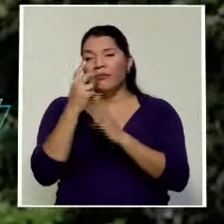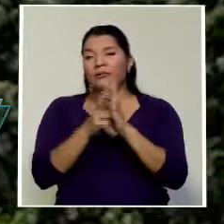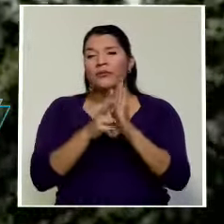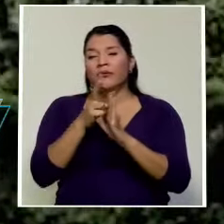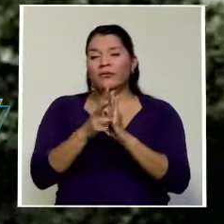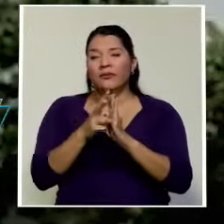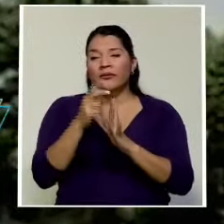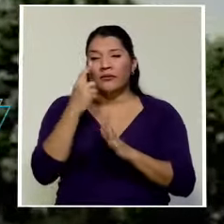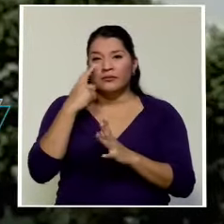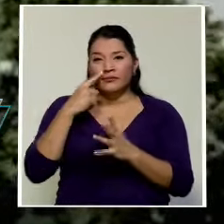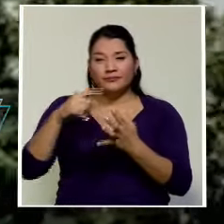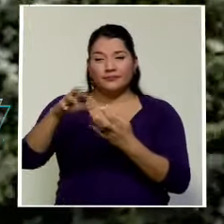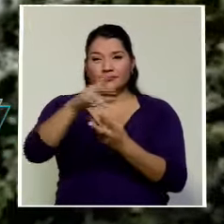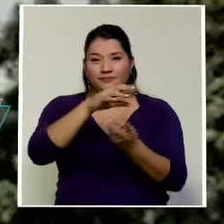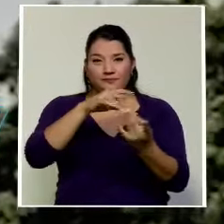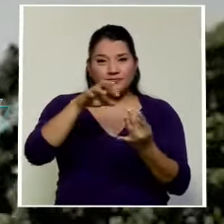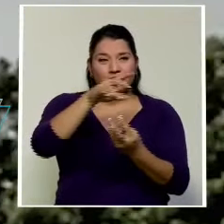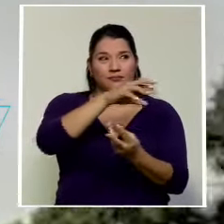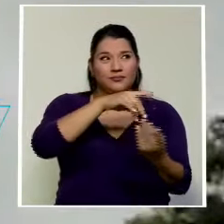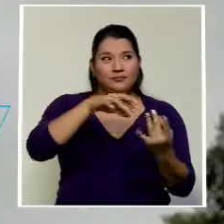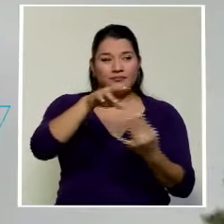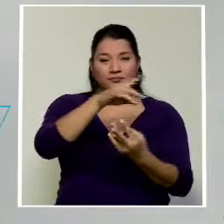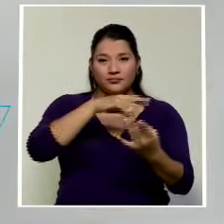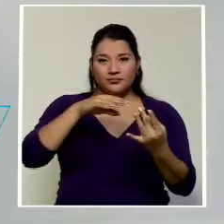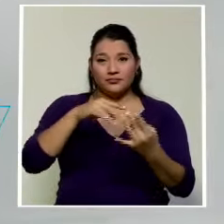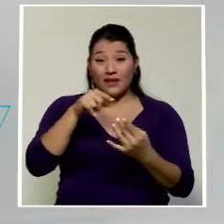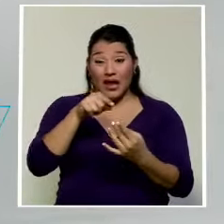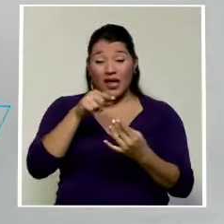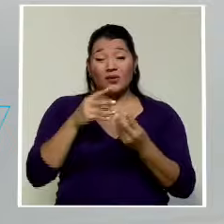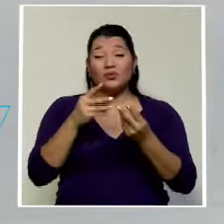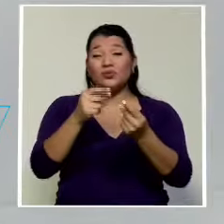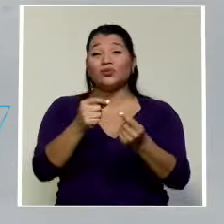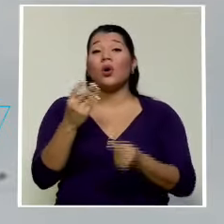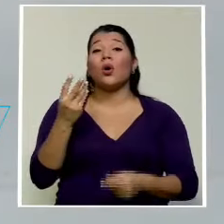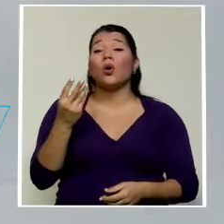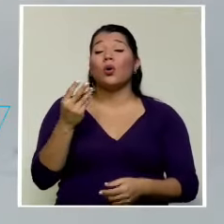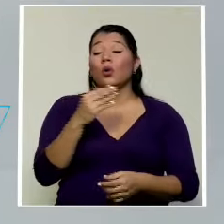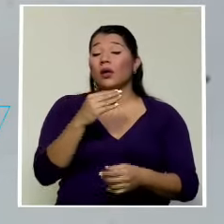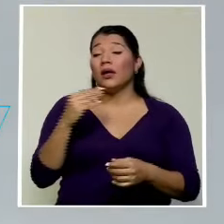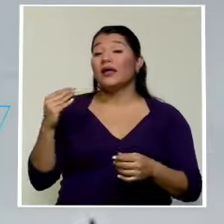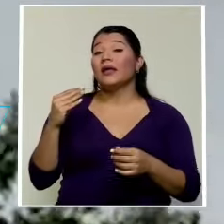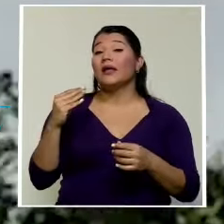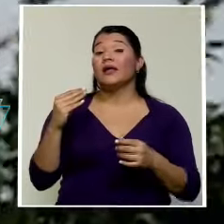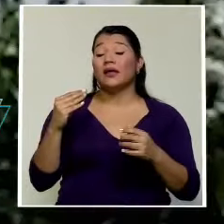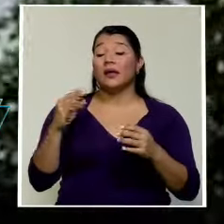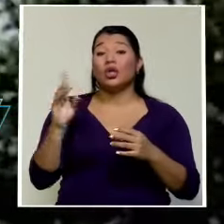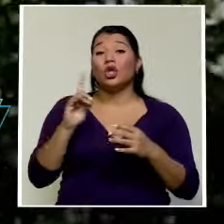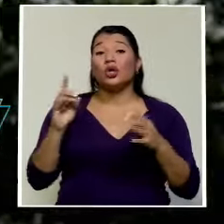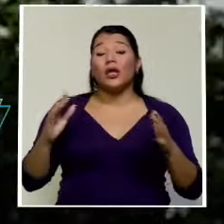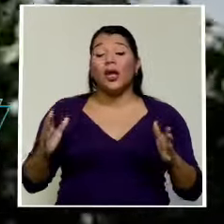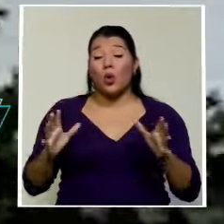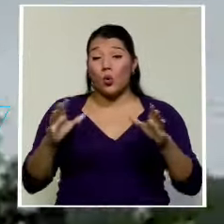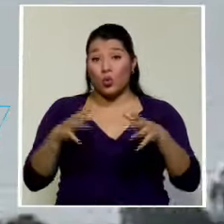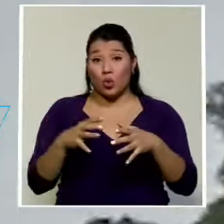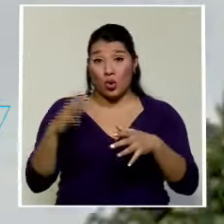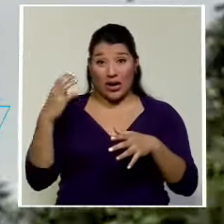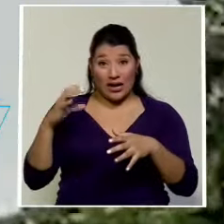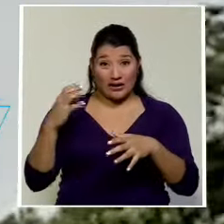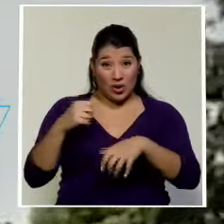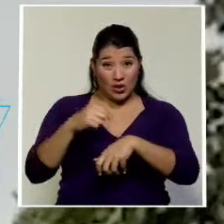el paso de este torbellino, cuyos vientos azotaron las calles y los techos en la Unión de Cartago hace muy pocas